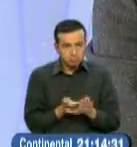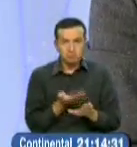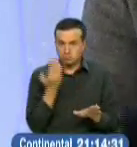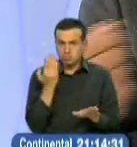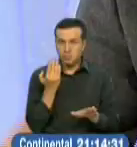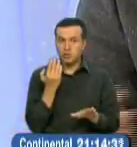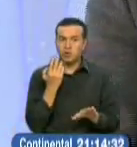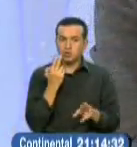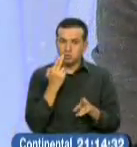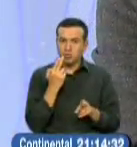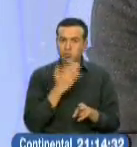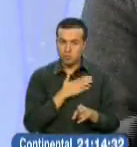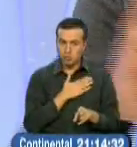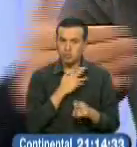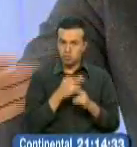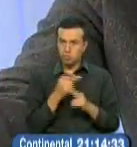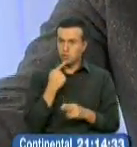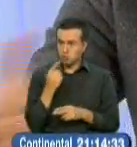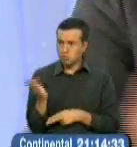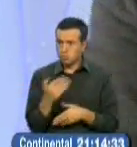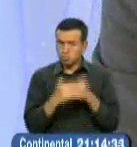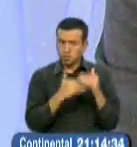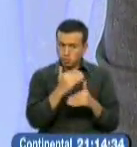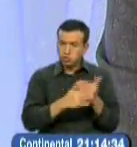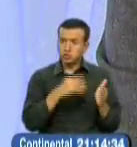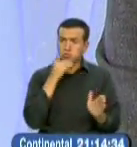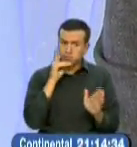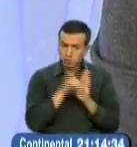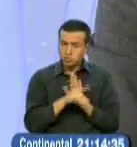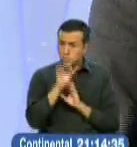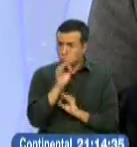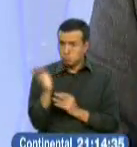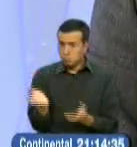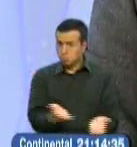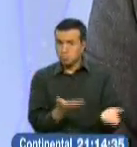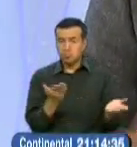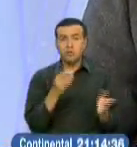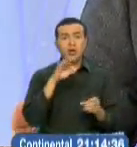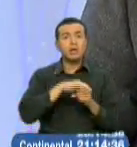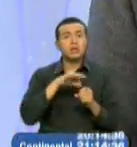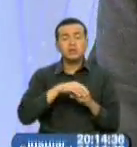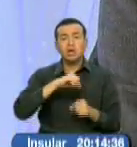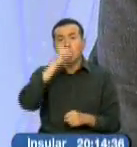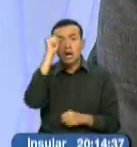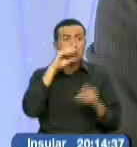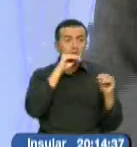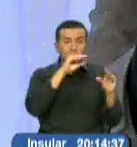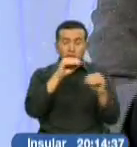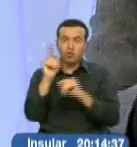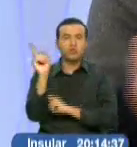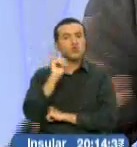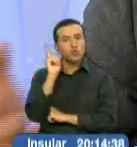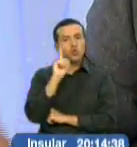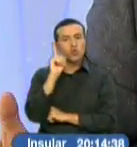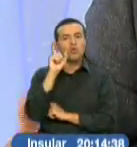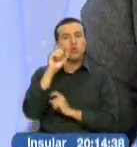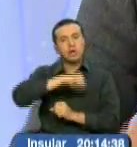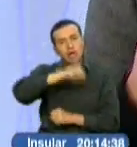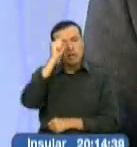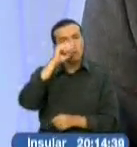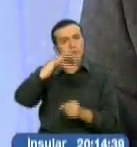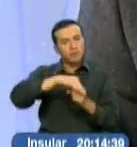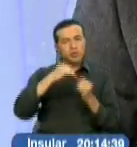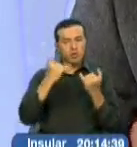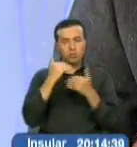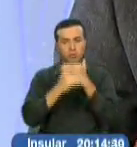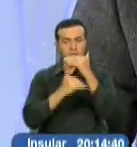con nombre y apellido para que se genere el debido proceso, la legítima defensa. Las elecciones no se ganan con especulaciones, las elecciones se ganan con votos y